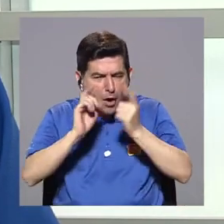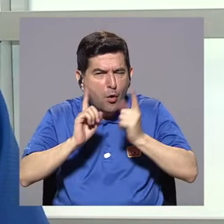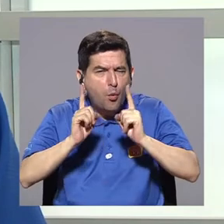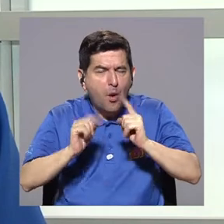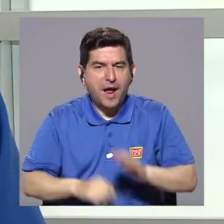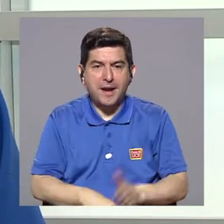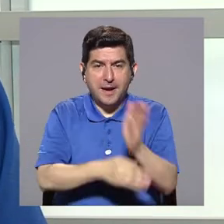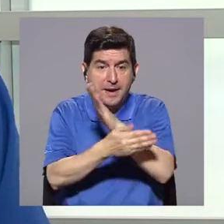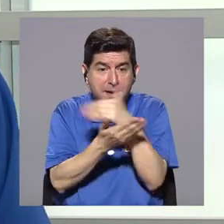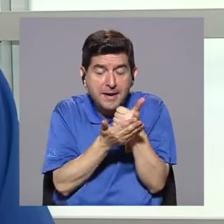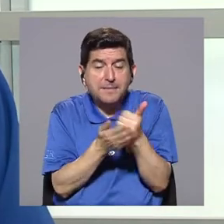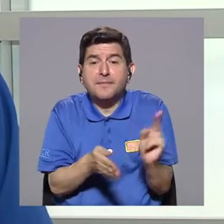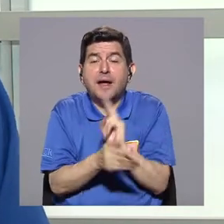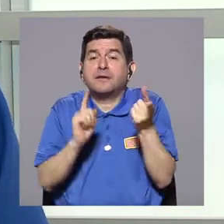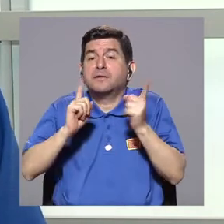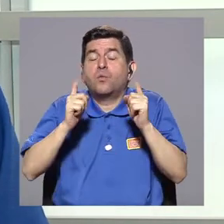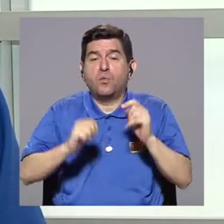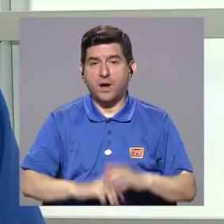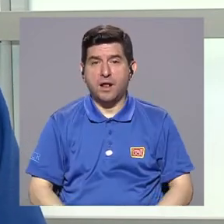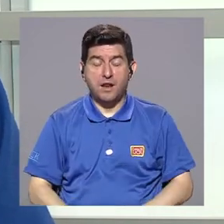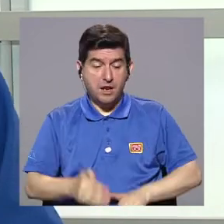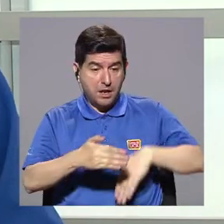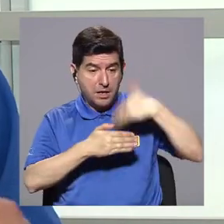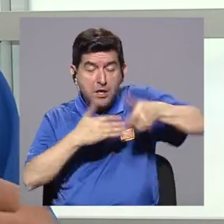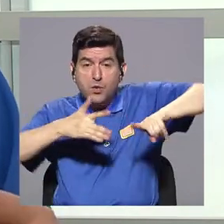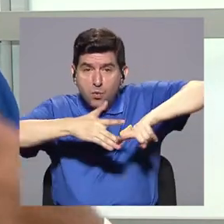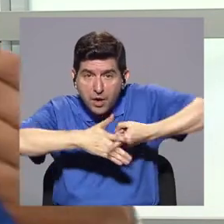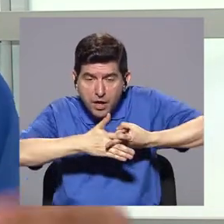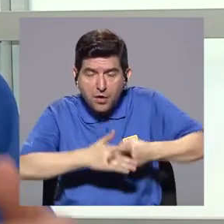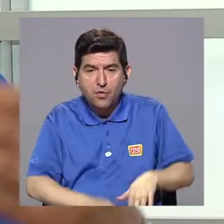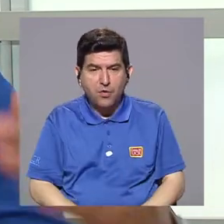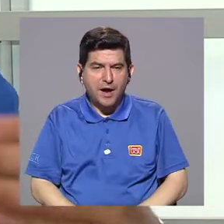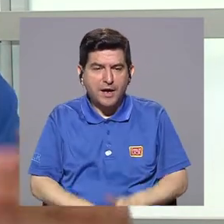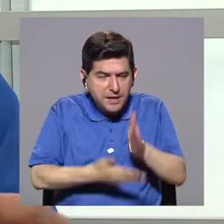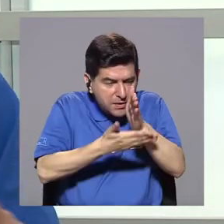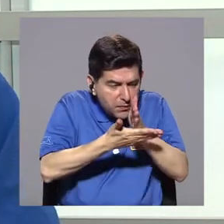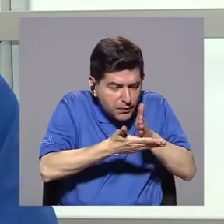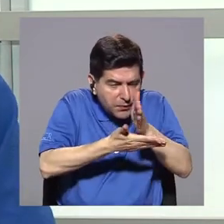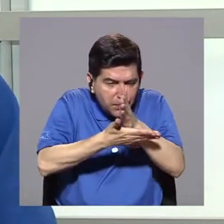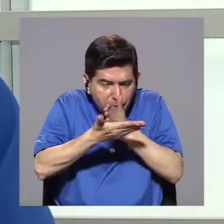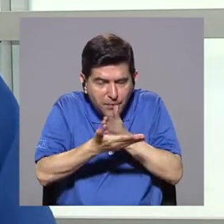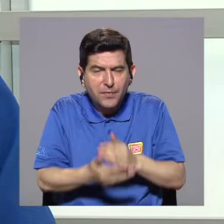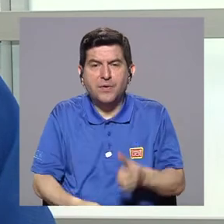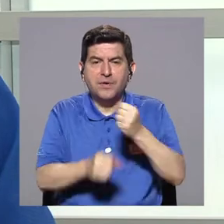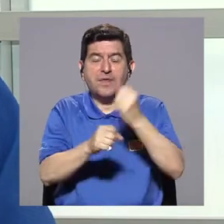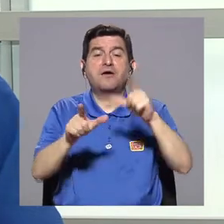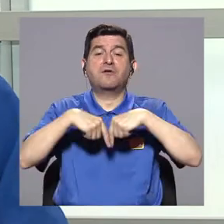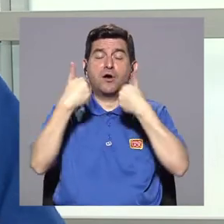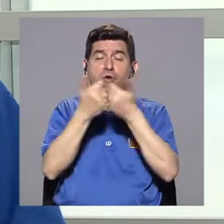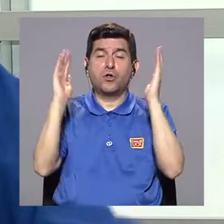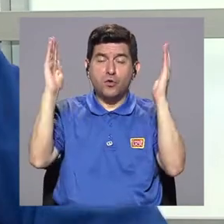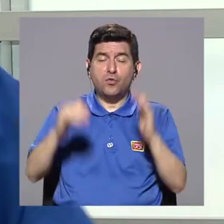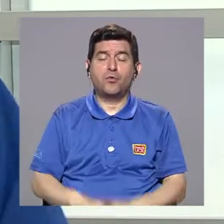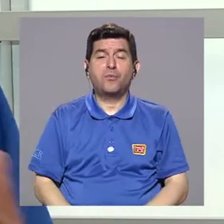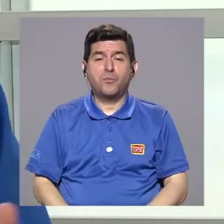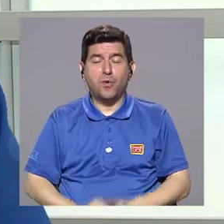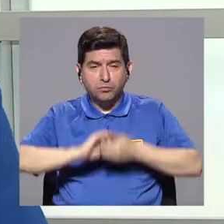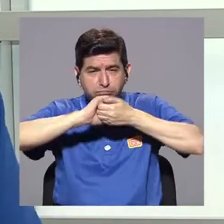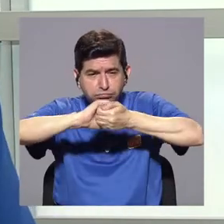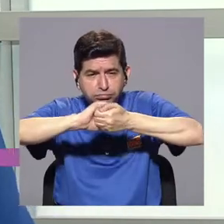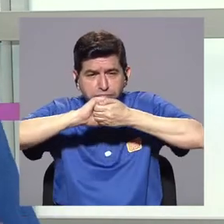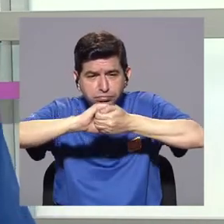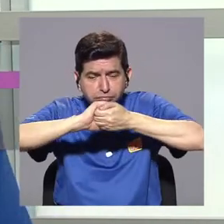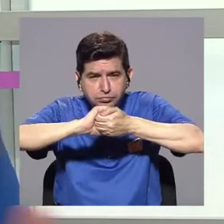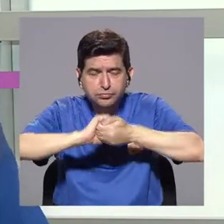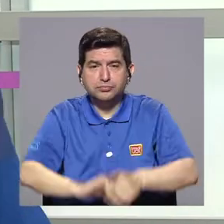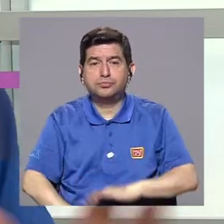cuál microorganismo es y qué parte es la que se va a usar. Y luego empezar a hacer una disección y un trabajo usualmente de grupos grandes, de